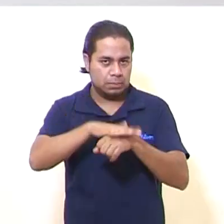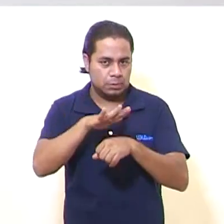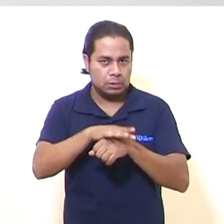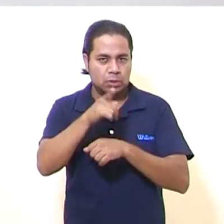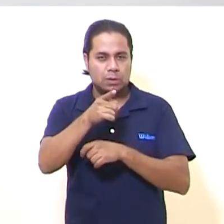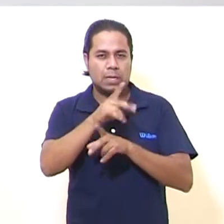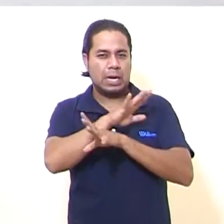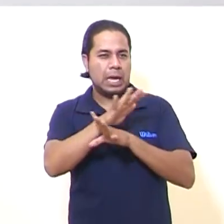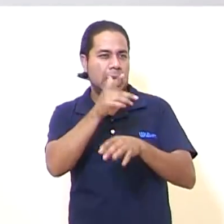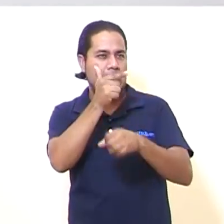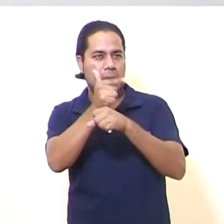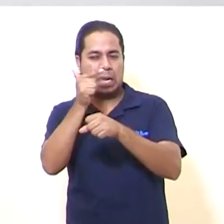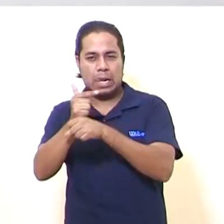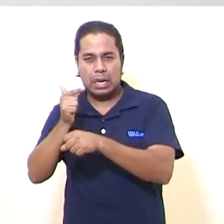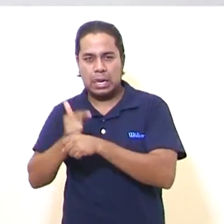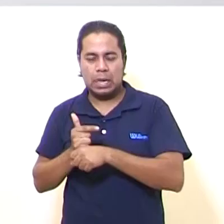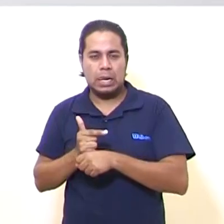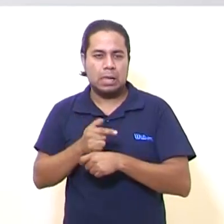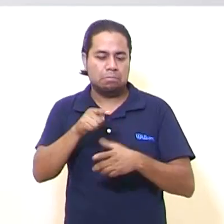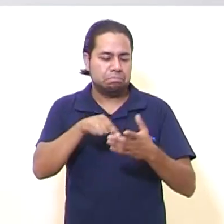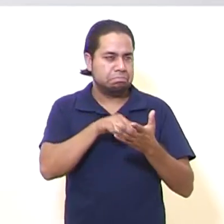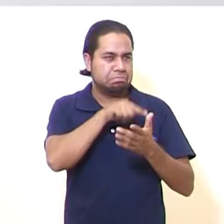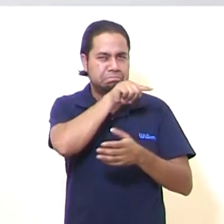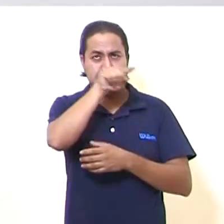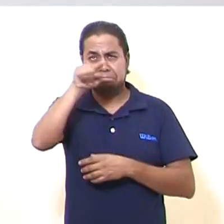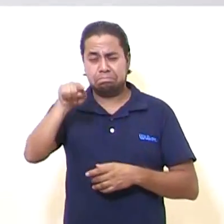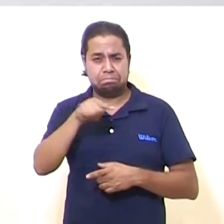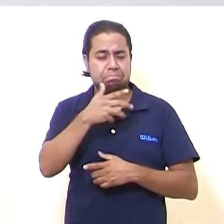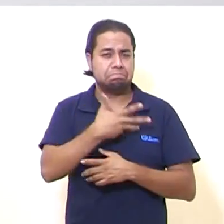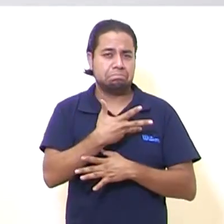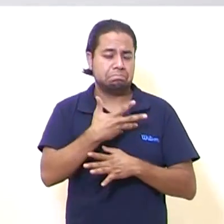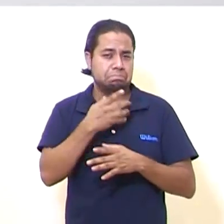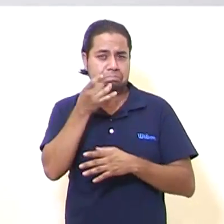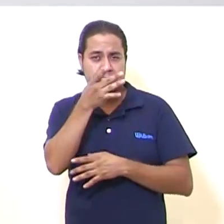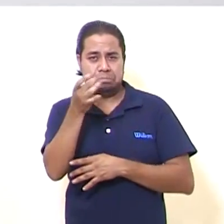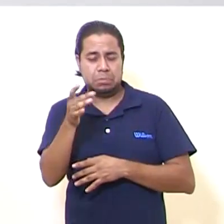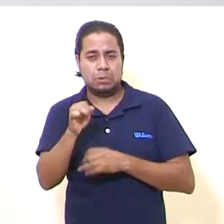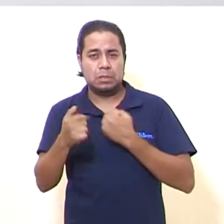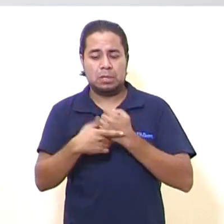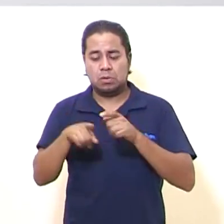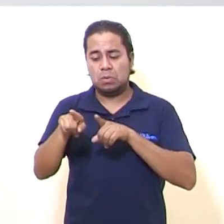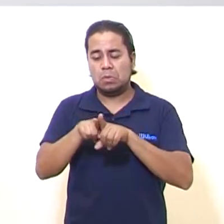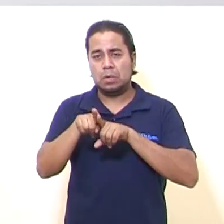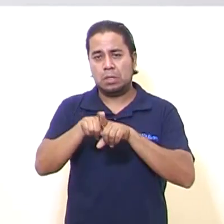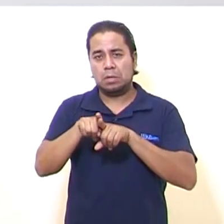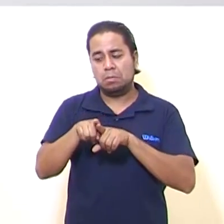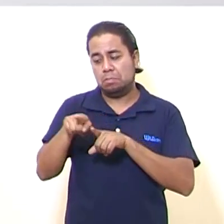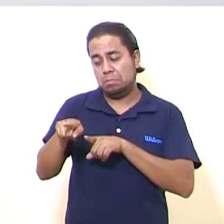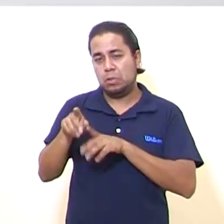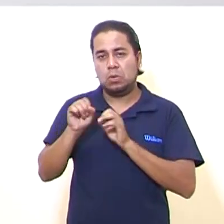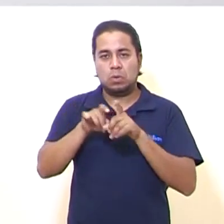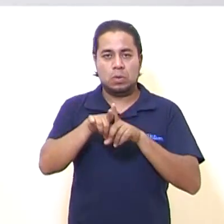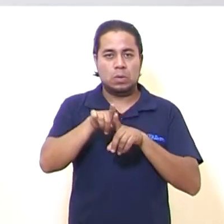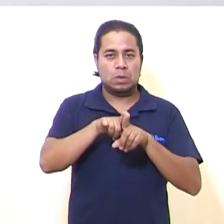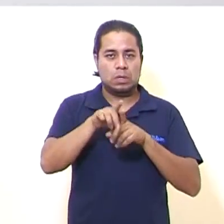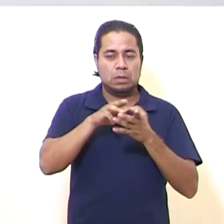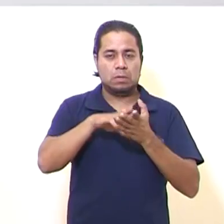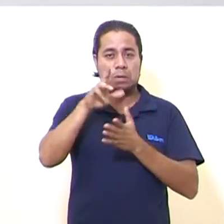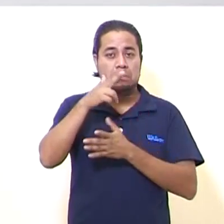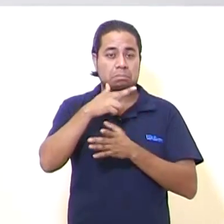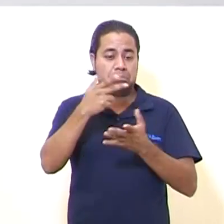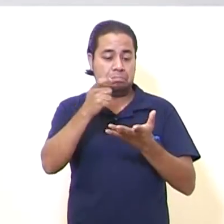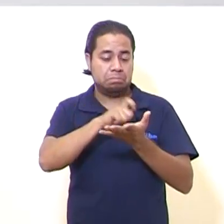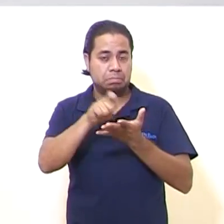la has visto en muchos lugares y a lo mejor tienes un hermanito que lo hace o una hermanita mayor que lo